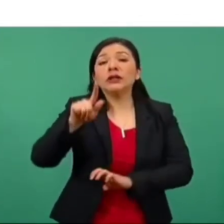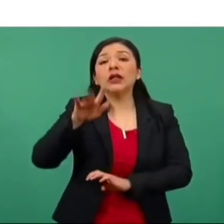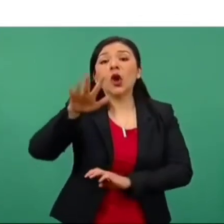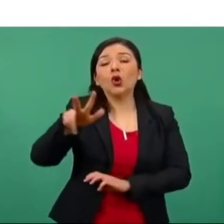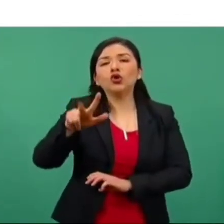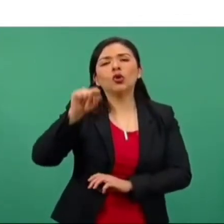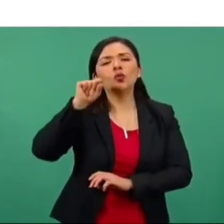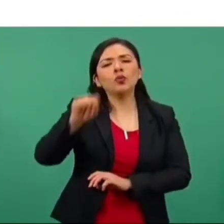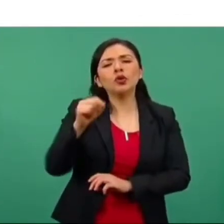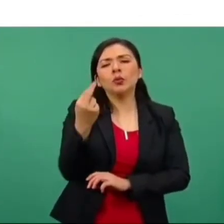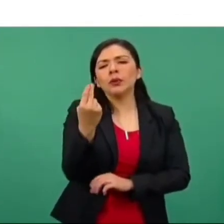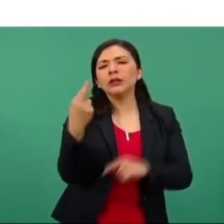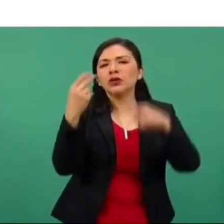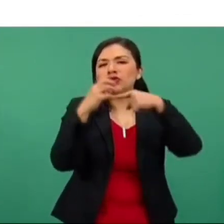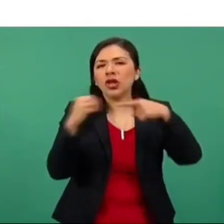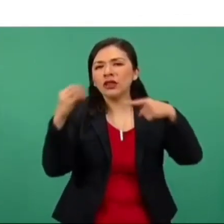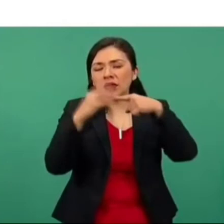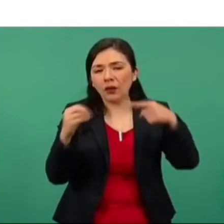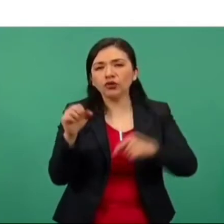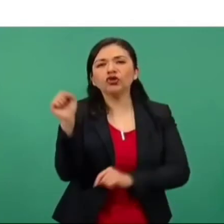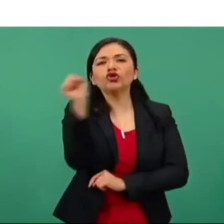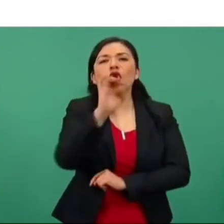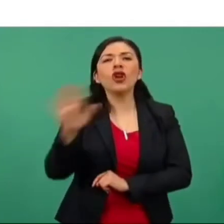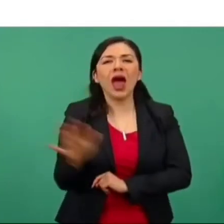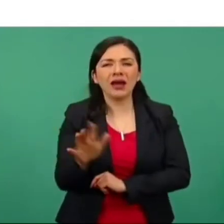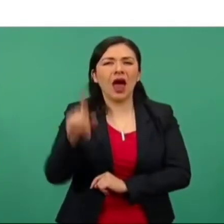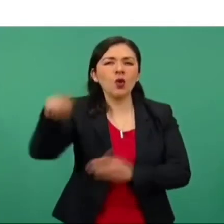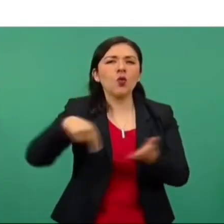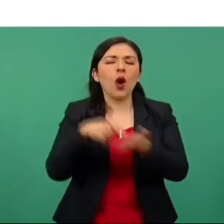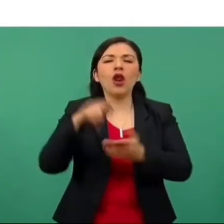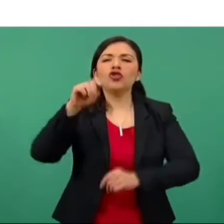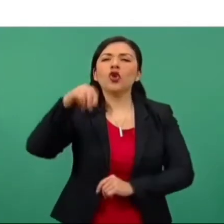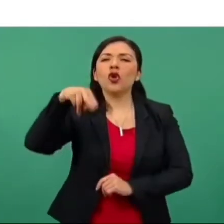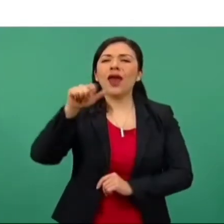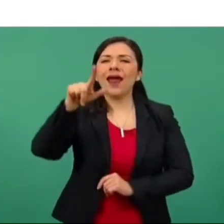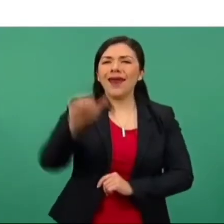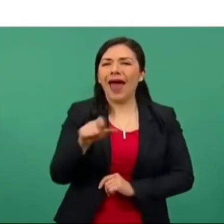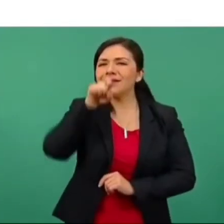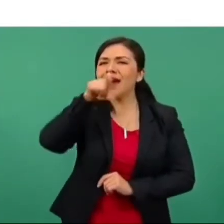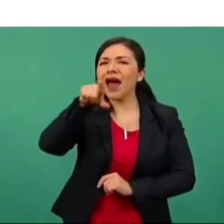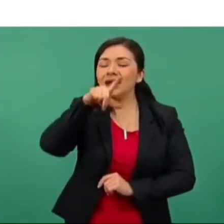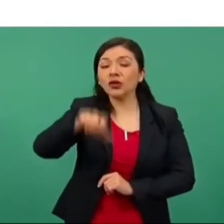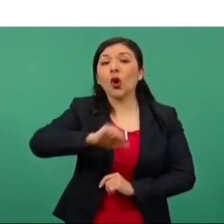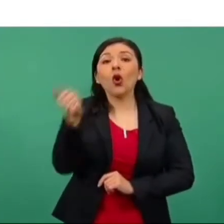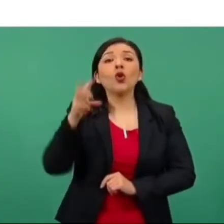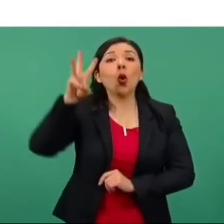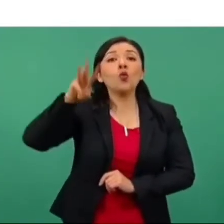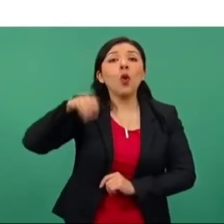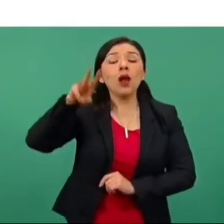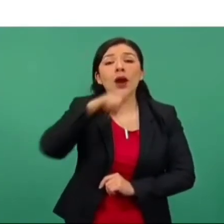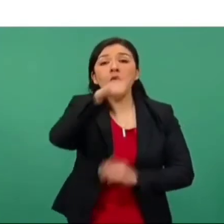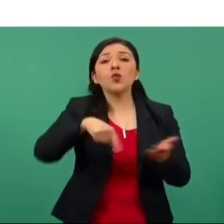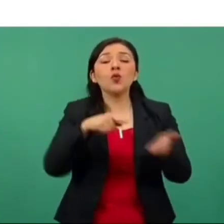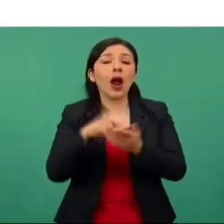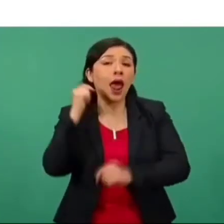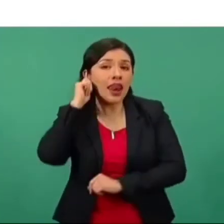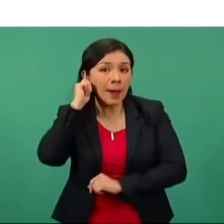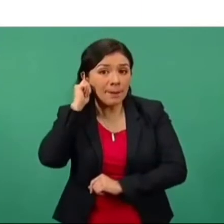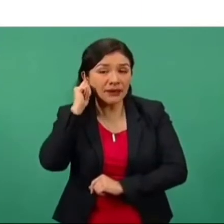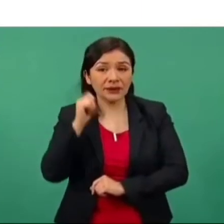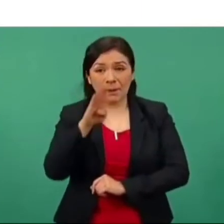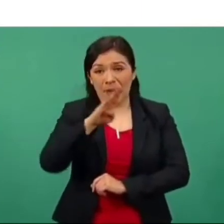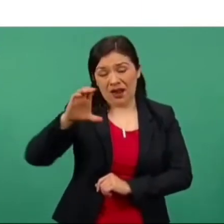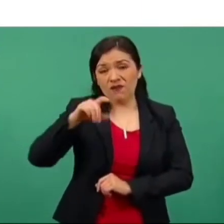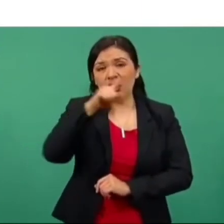ocho pesos con veinticinco centavos en Soriana Hiper de Tonalá, Jalisco. Y en Walmart de La Paz, Baja California,